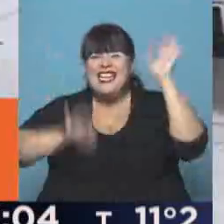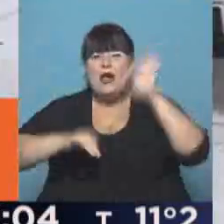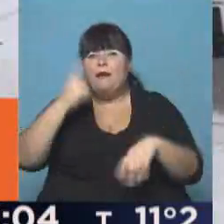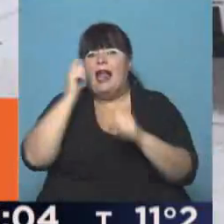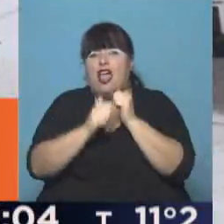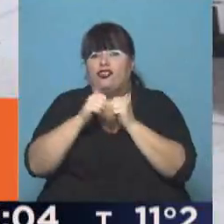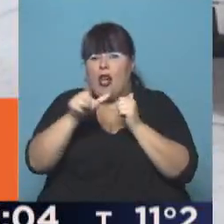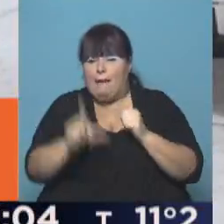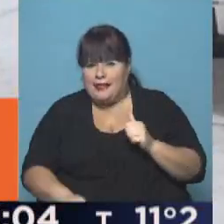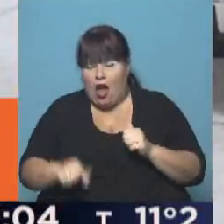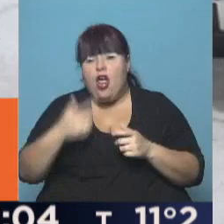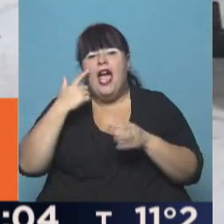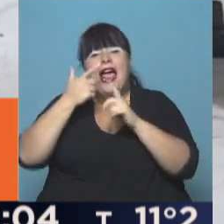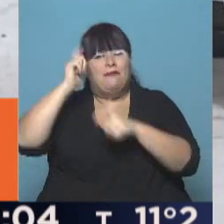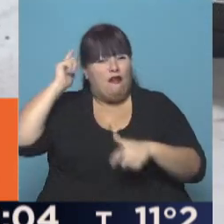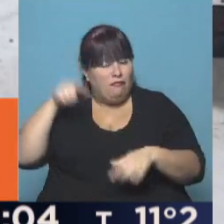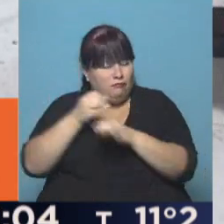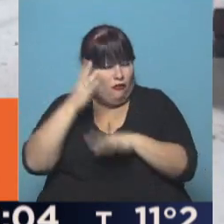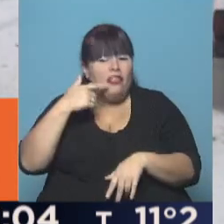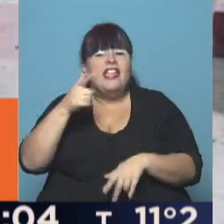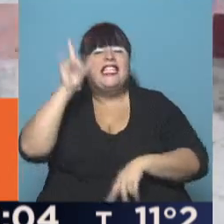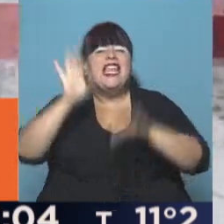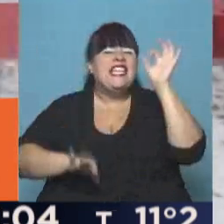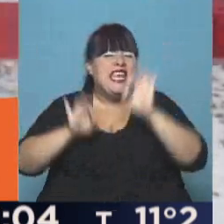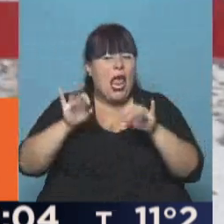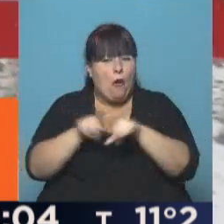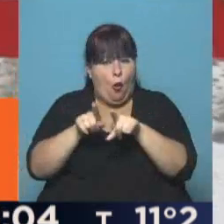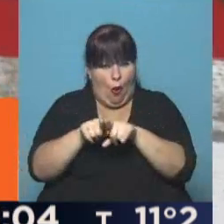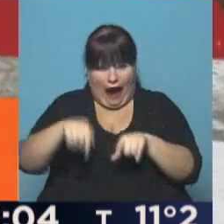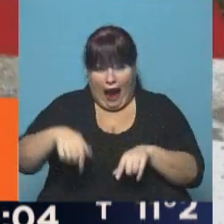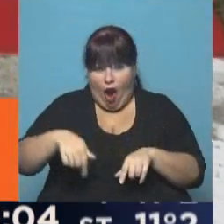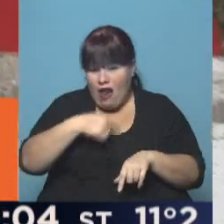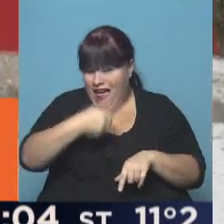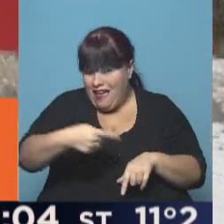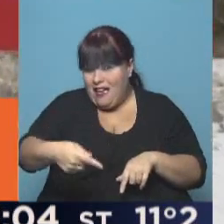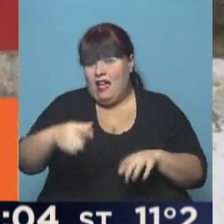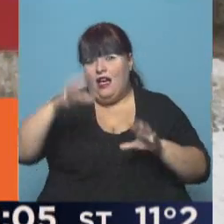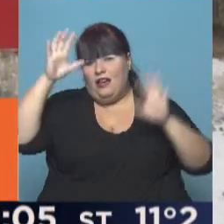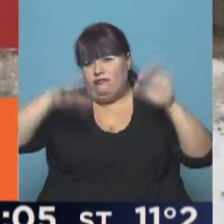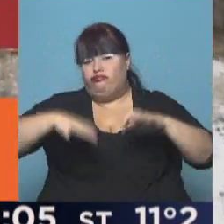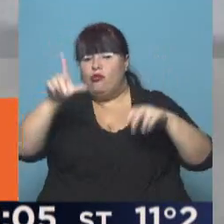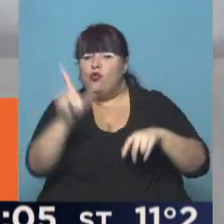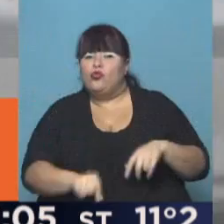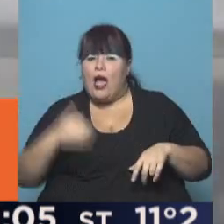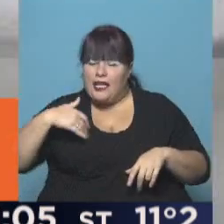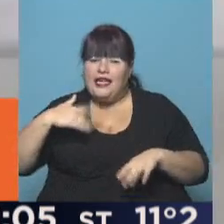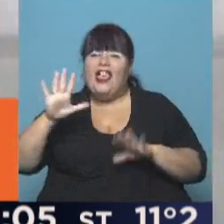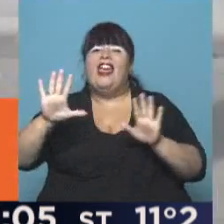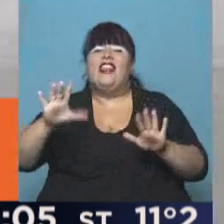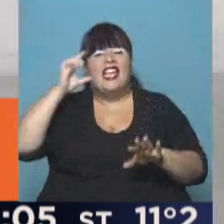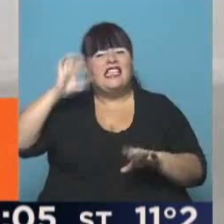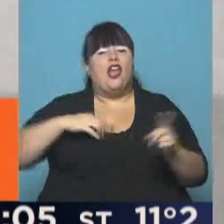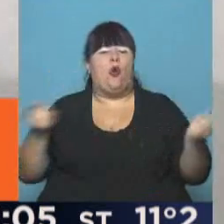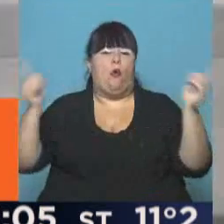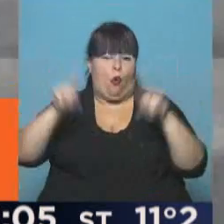histórica en la Patagonia. Según los expertos, señalan que nevadas como las que están ocurriendo estos días, que cayeron en el sur del país, ocurren cada 10